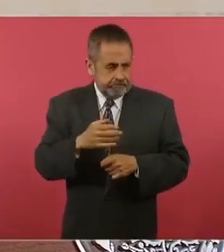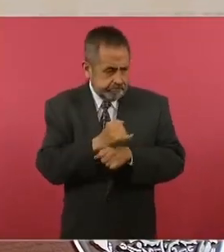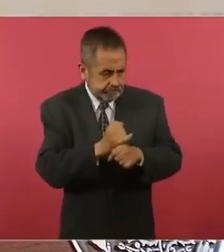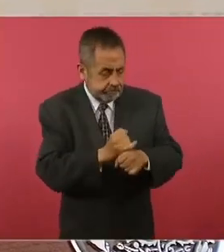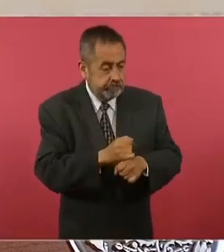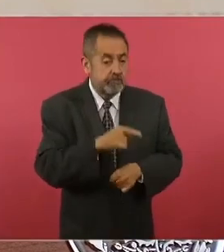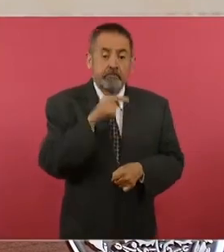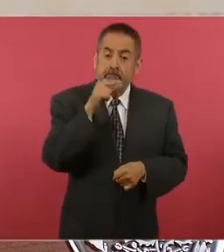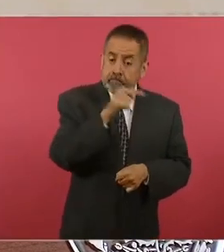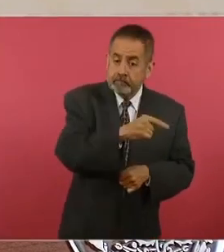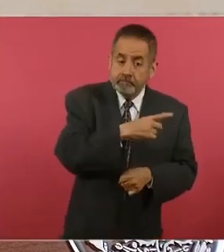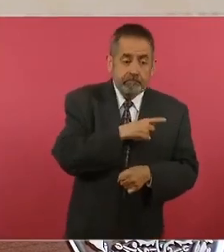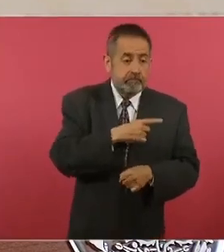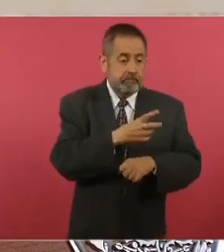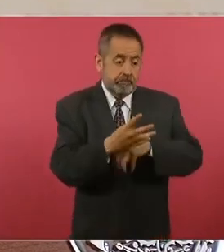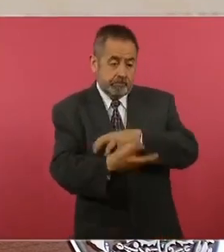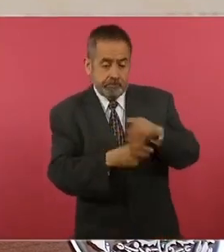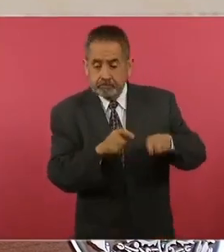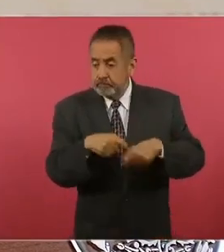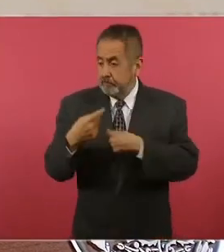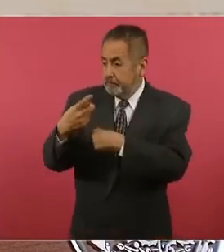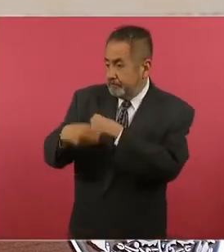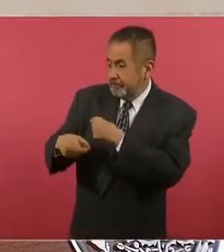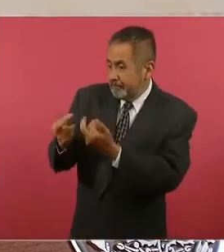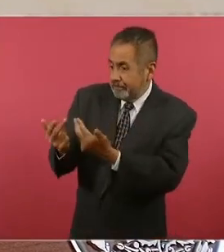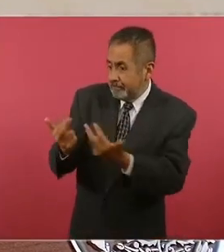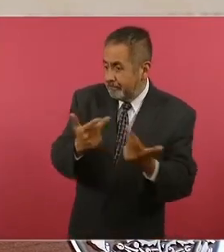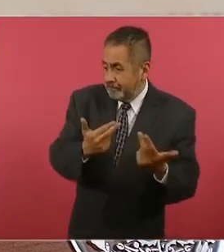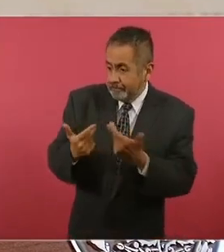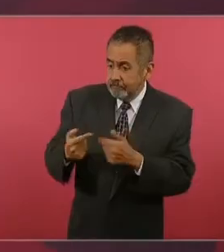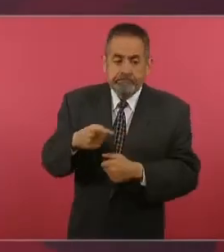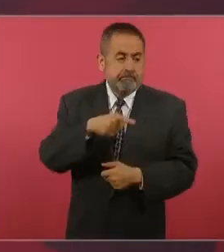daños. Desde luego, lo más